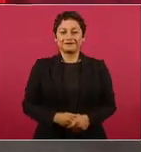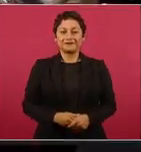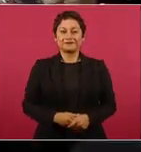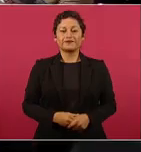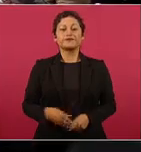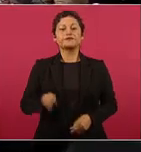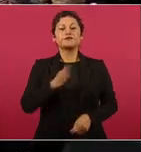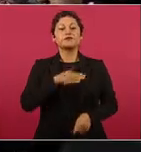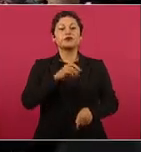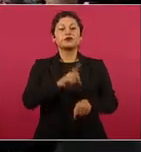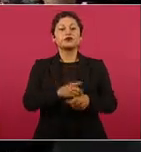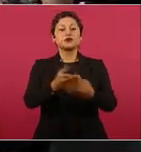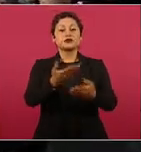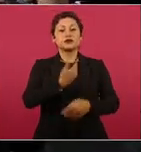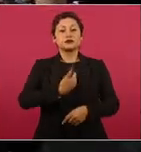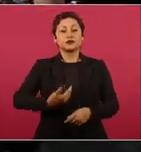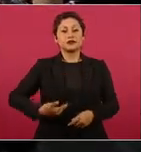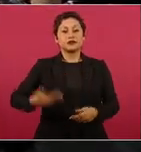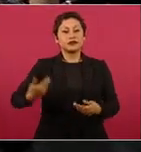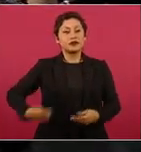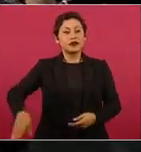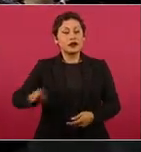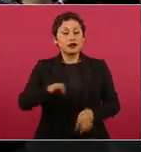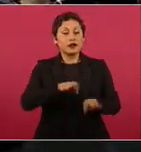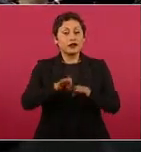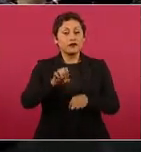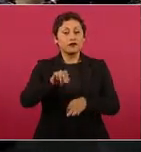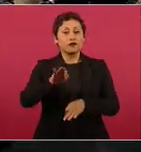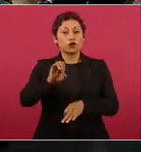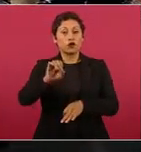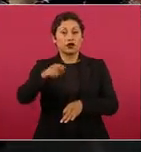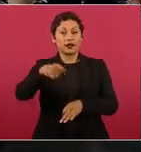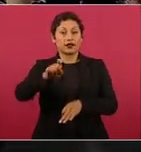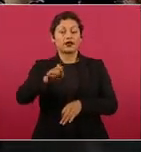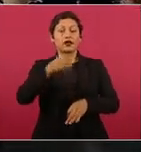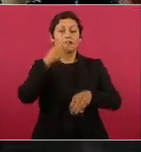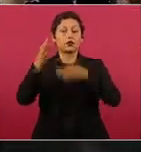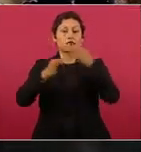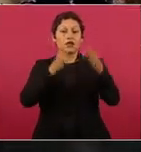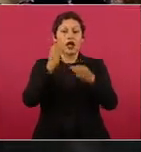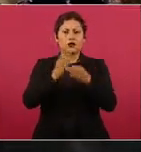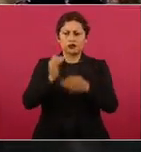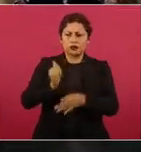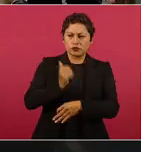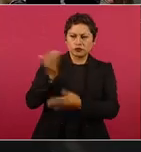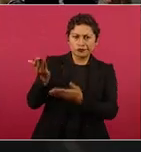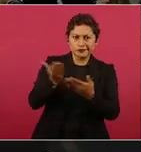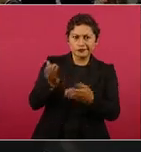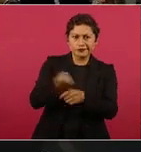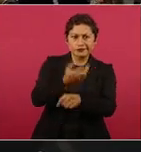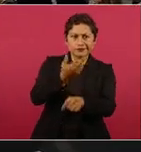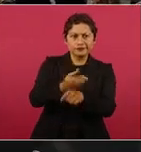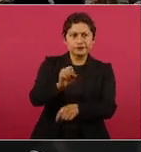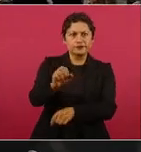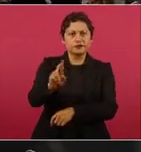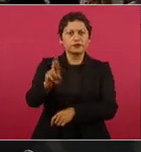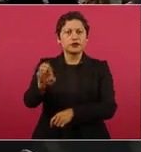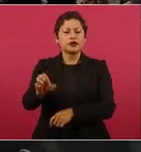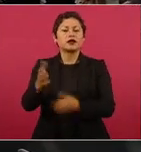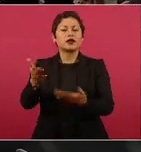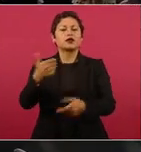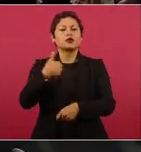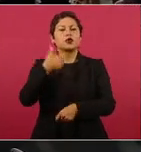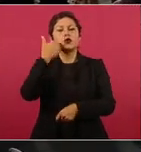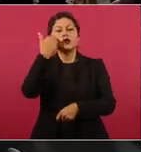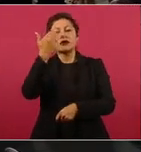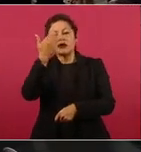Buenos días, presidente. Mara Rivera, de Enfoque Noticias. Aprovechando la presencia del canciller, pues yo quisiera preguntarle sobre esta lista de los